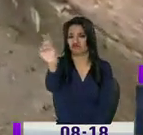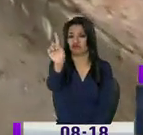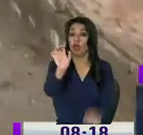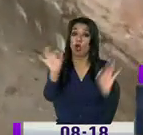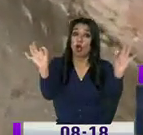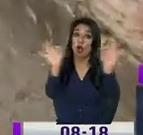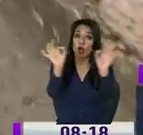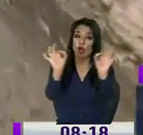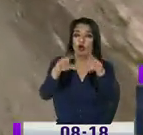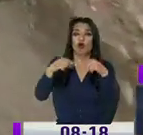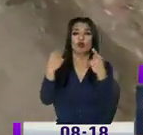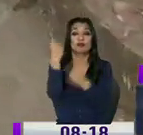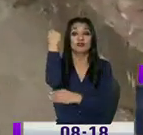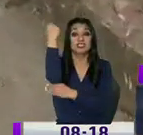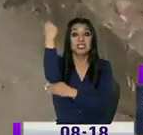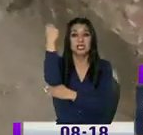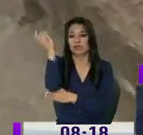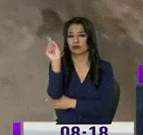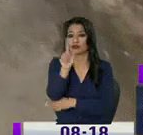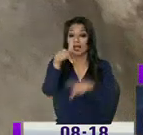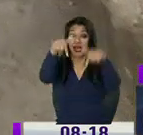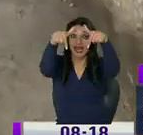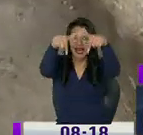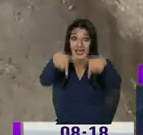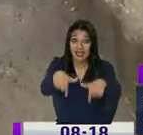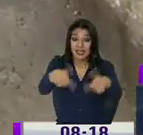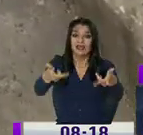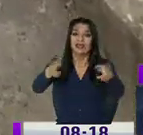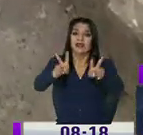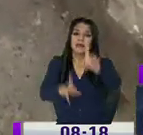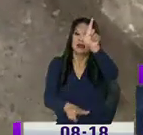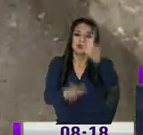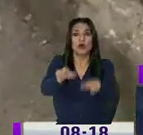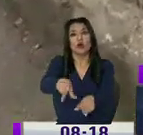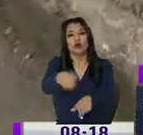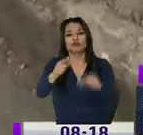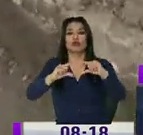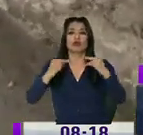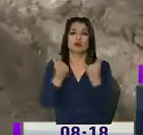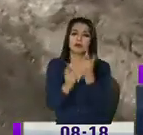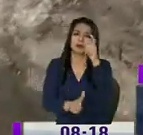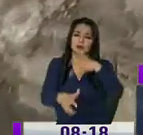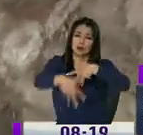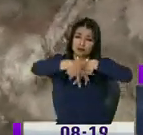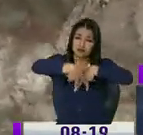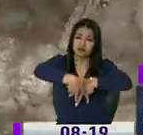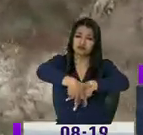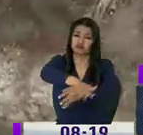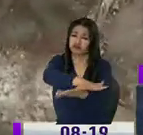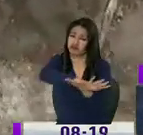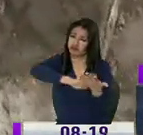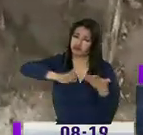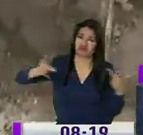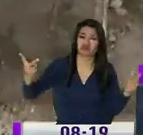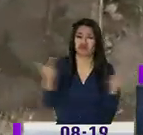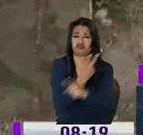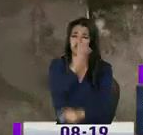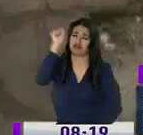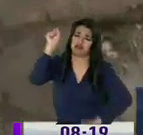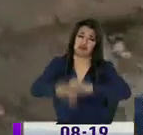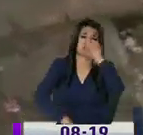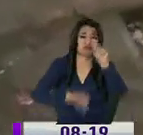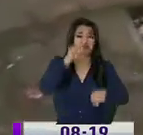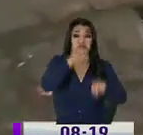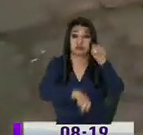de los sindicalistas, sino que aquí hubo también otro grupo de manifestantes que fue violento, que fue agresivo, que